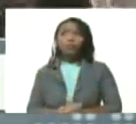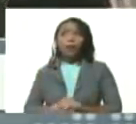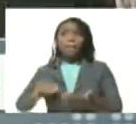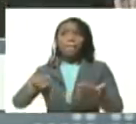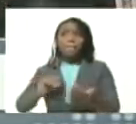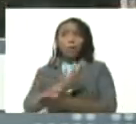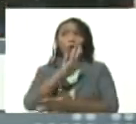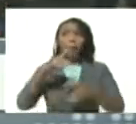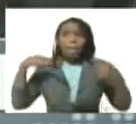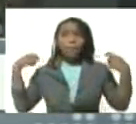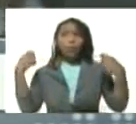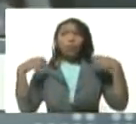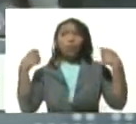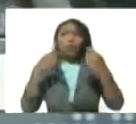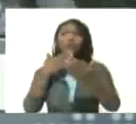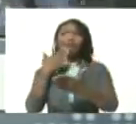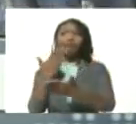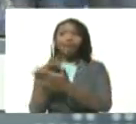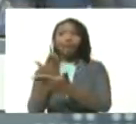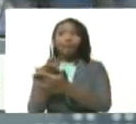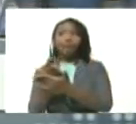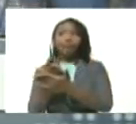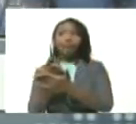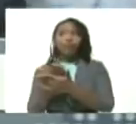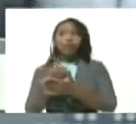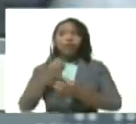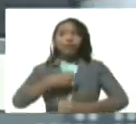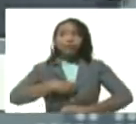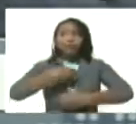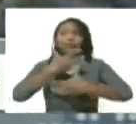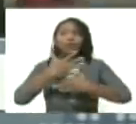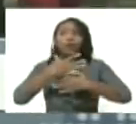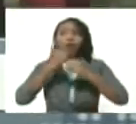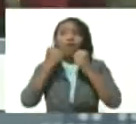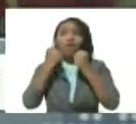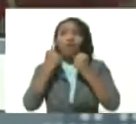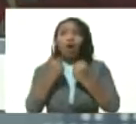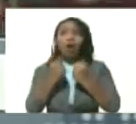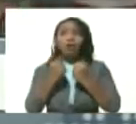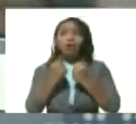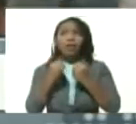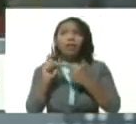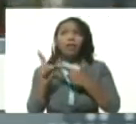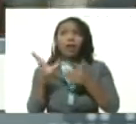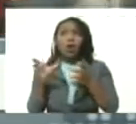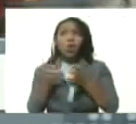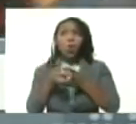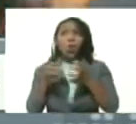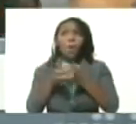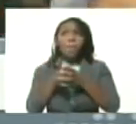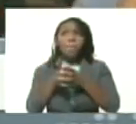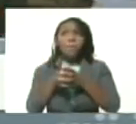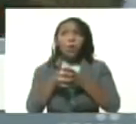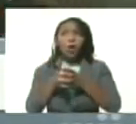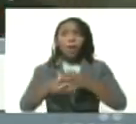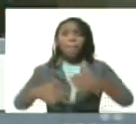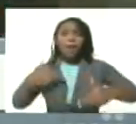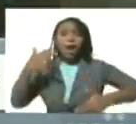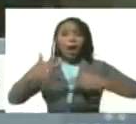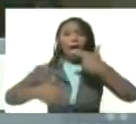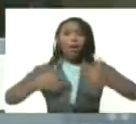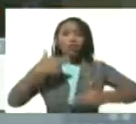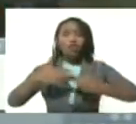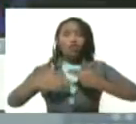impulsado, promovido, solicitado expresamente por el extremismo de esta banda de delincuentes y